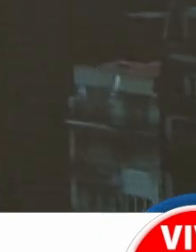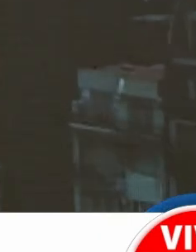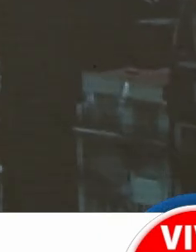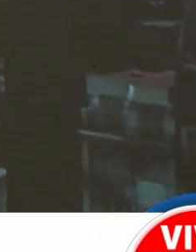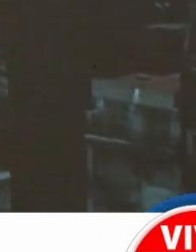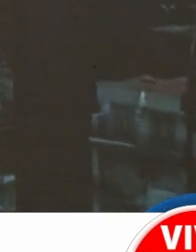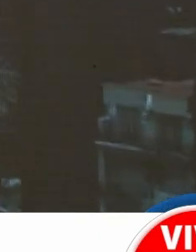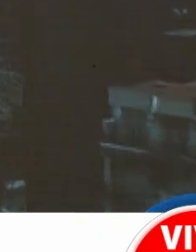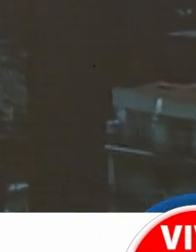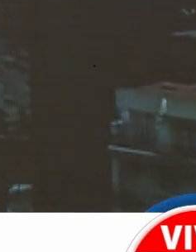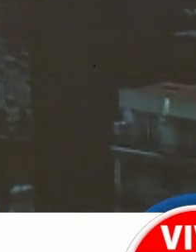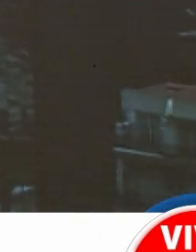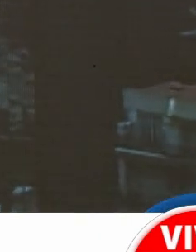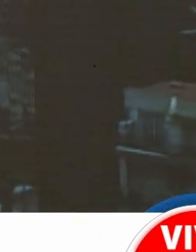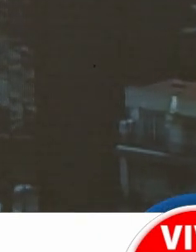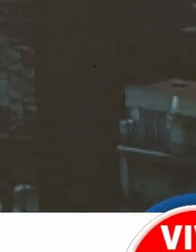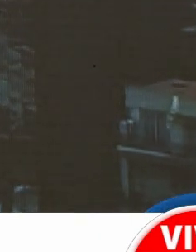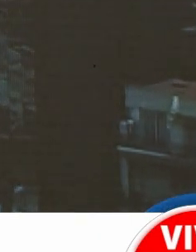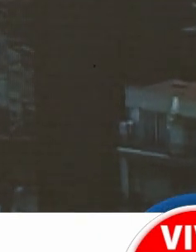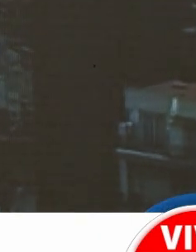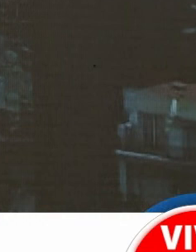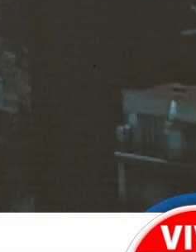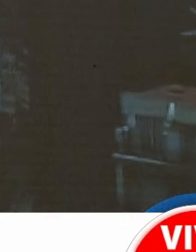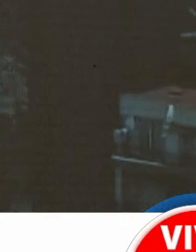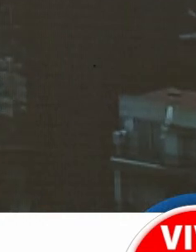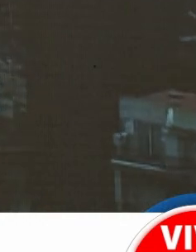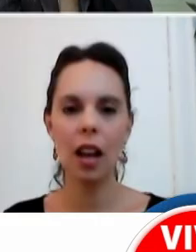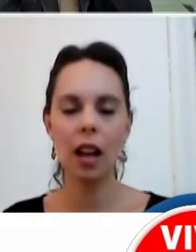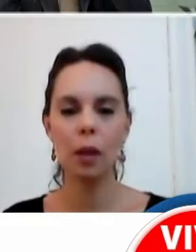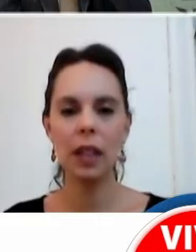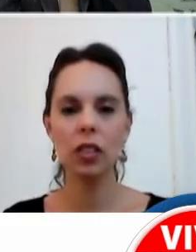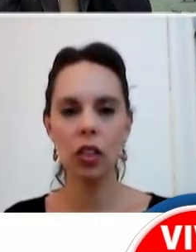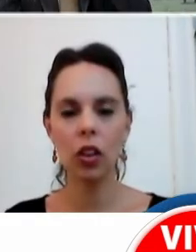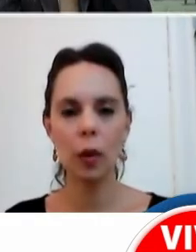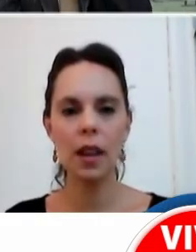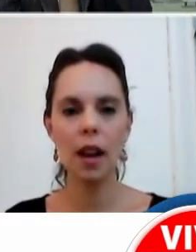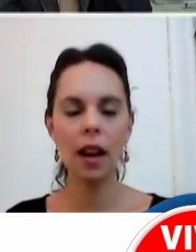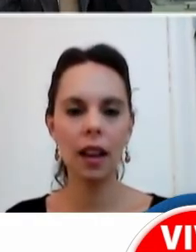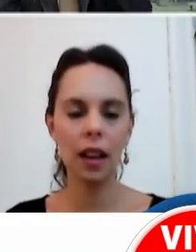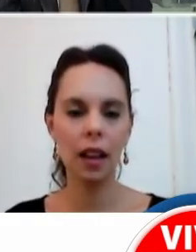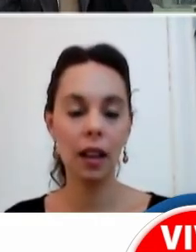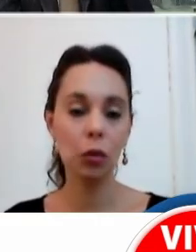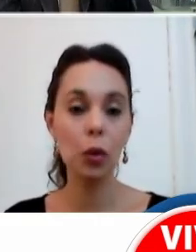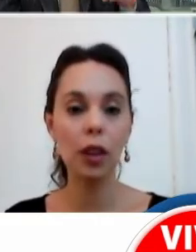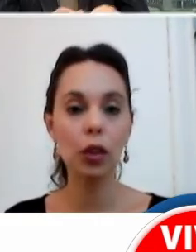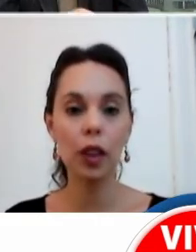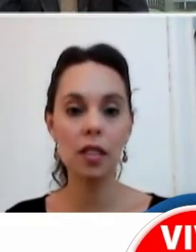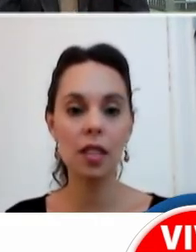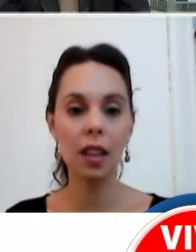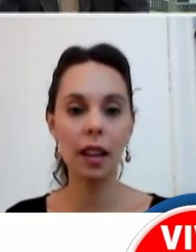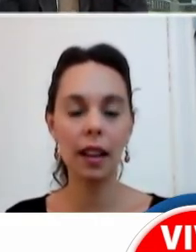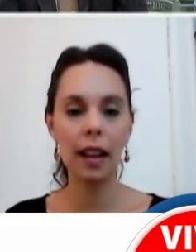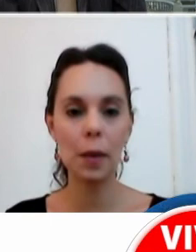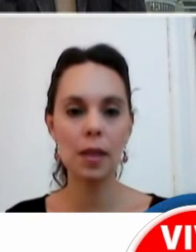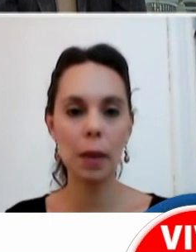diputada, justamente hoy entre las preguntas que se le hicieron al ministro de Economía estuvo esto de